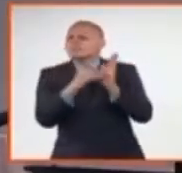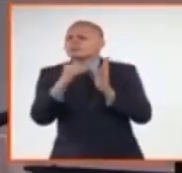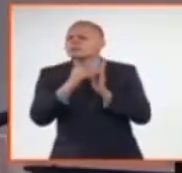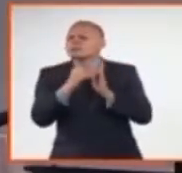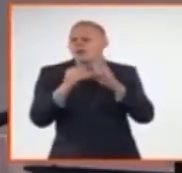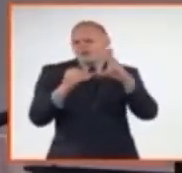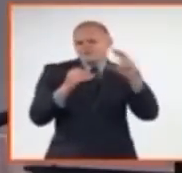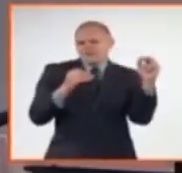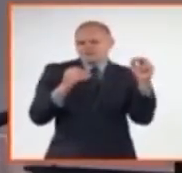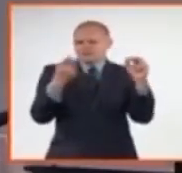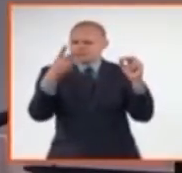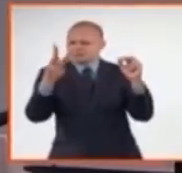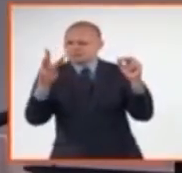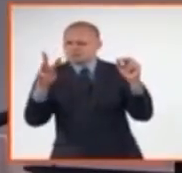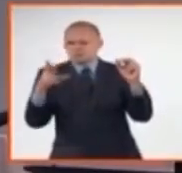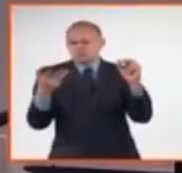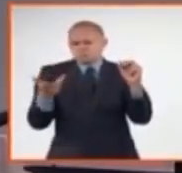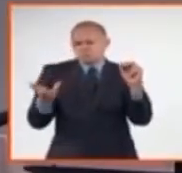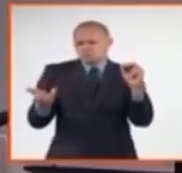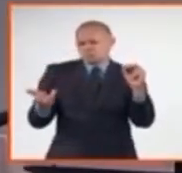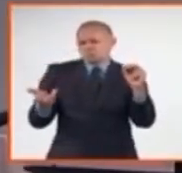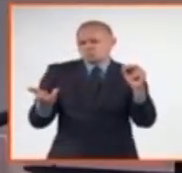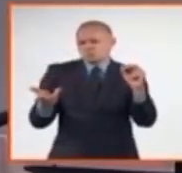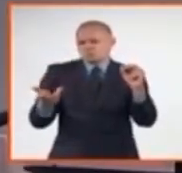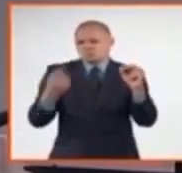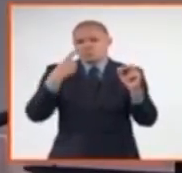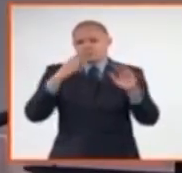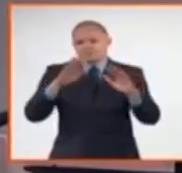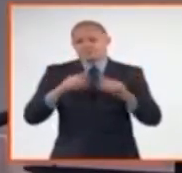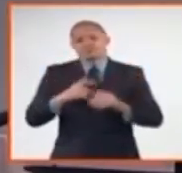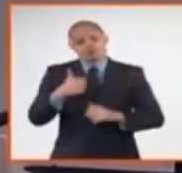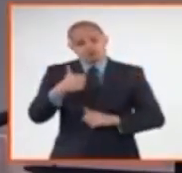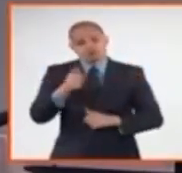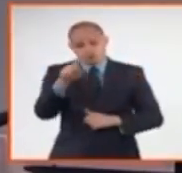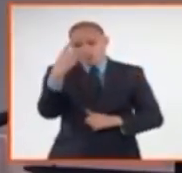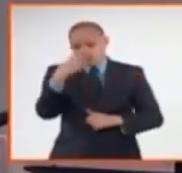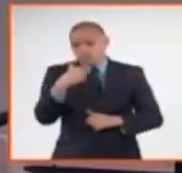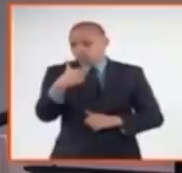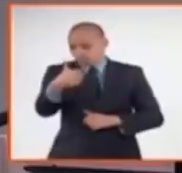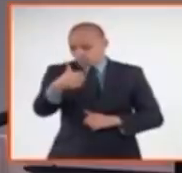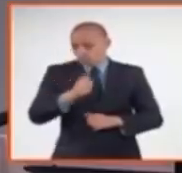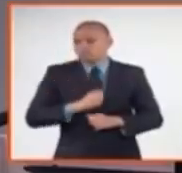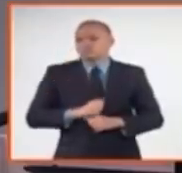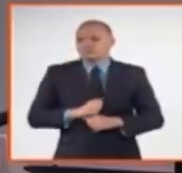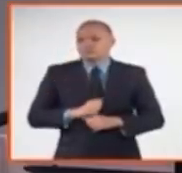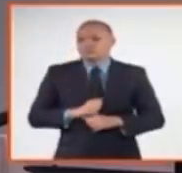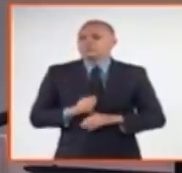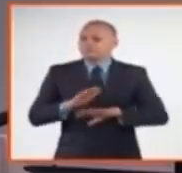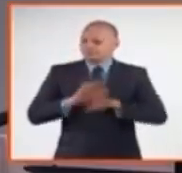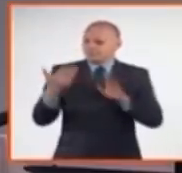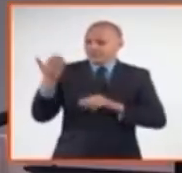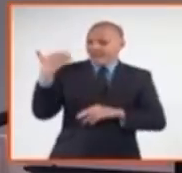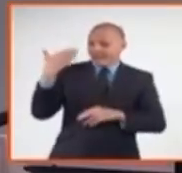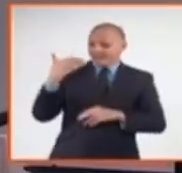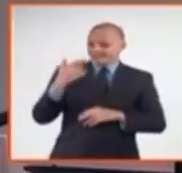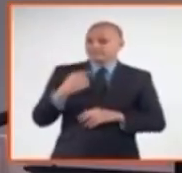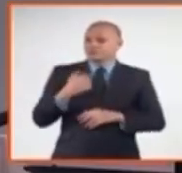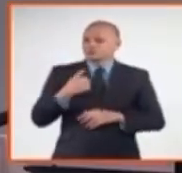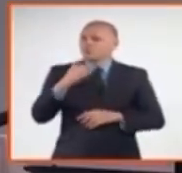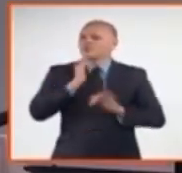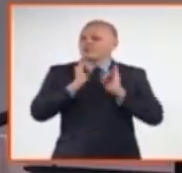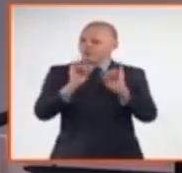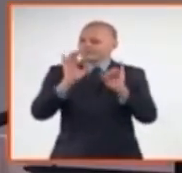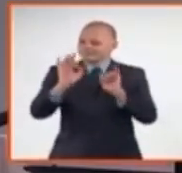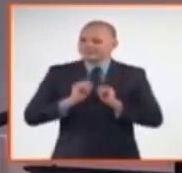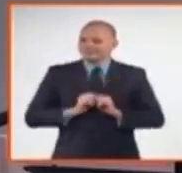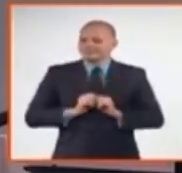cuando el colega nuestro director de laboratorios bay carl y yo como comentábamos la oportunidad que teníamos